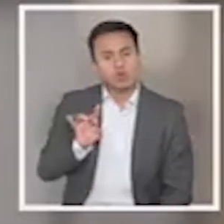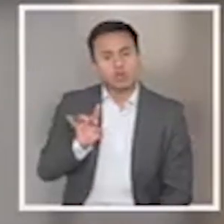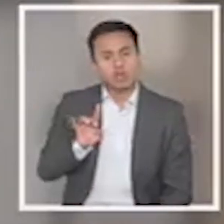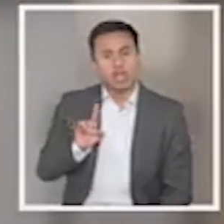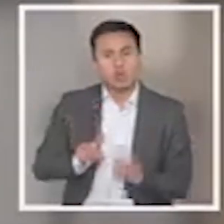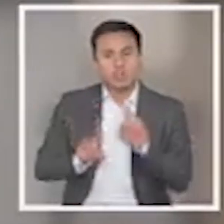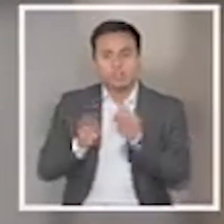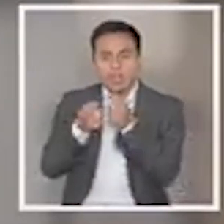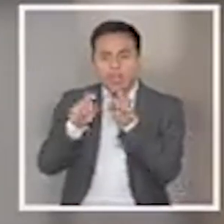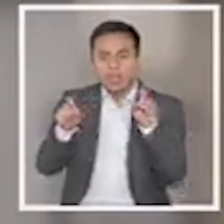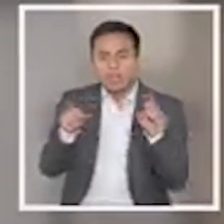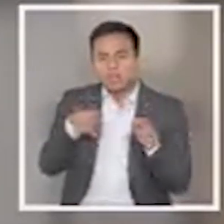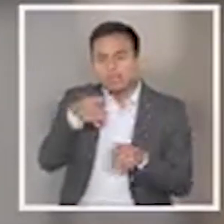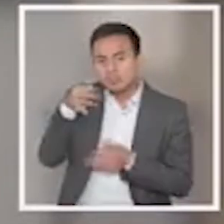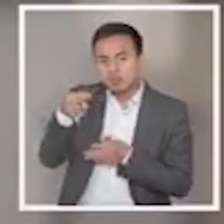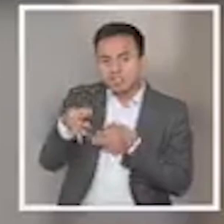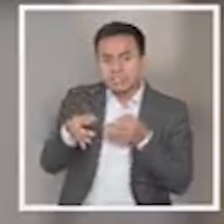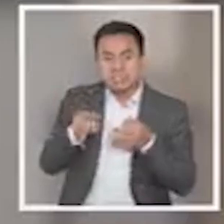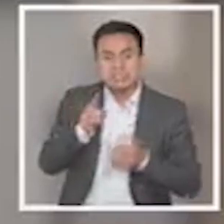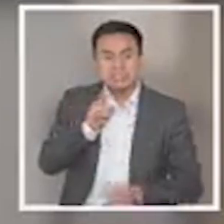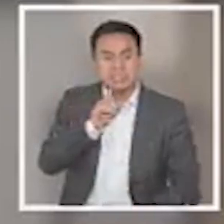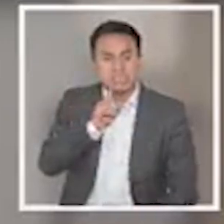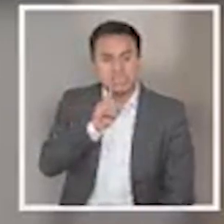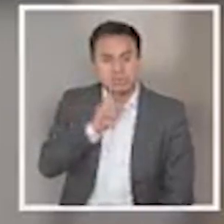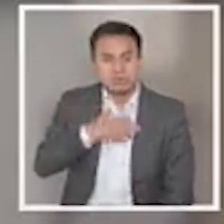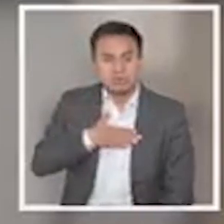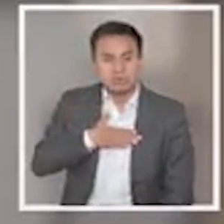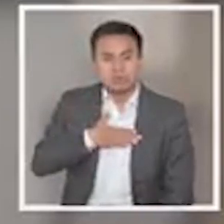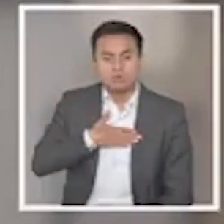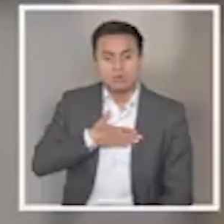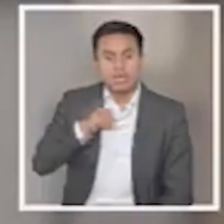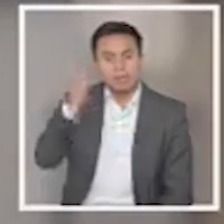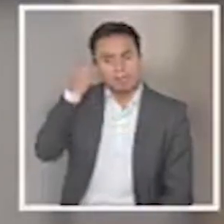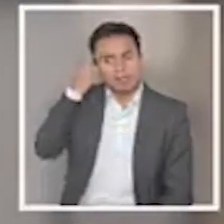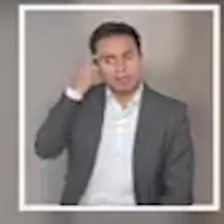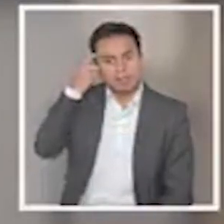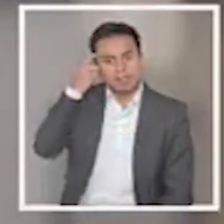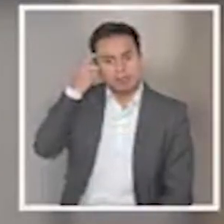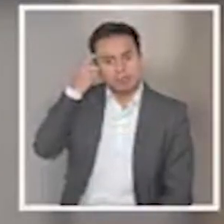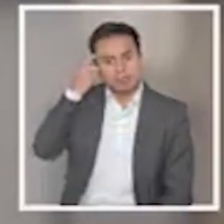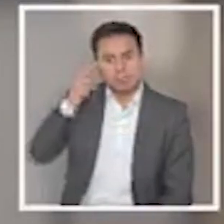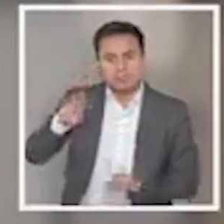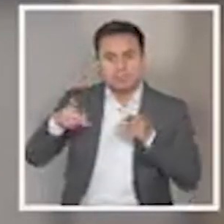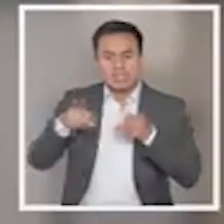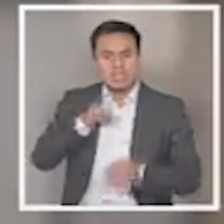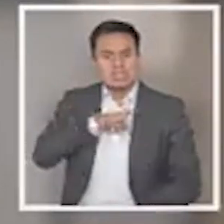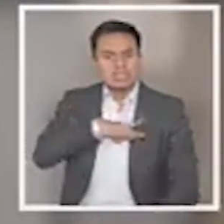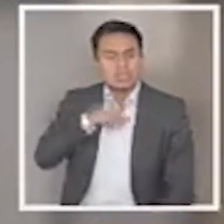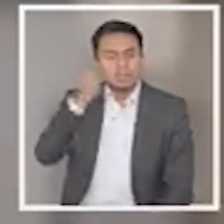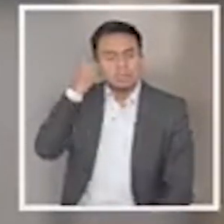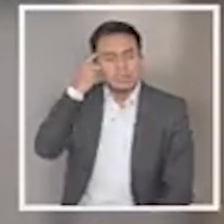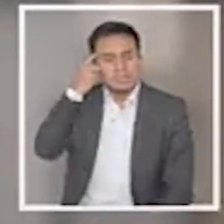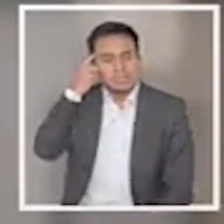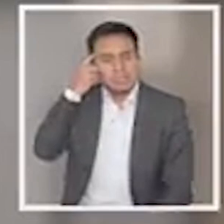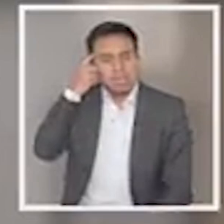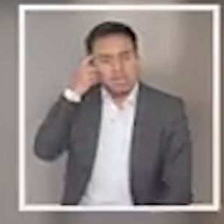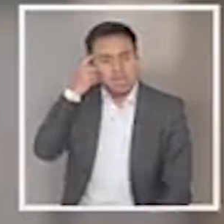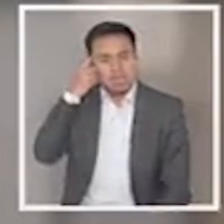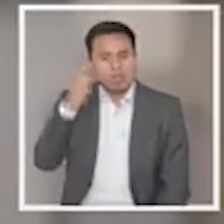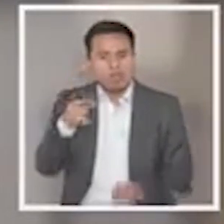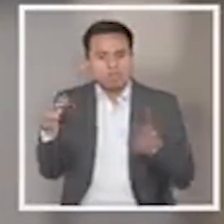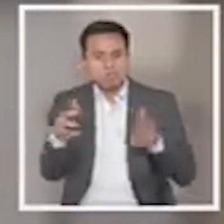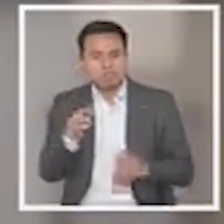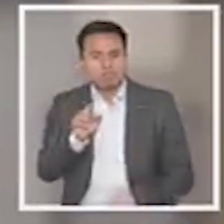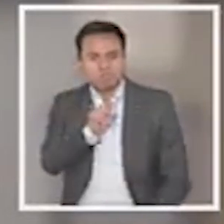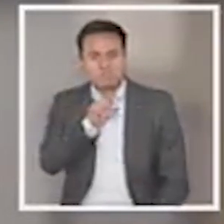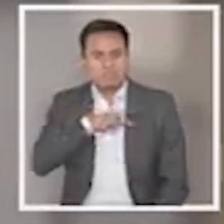que algunas expresiones que tengo con mi pensamiento son interpretadas aquí en Chile como actos de hostilidad